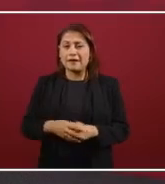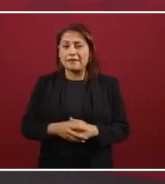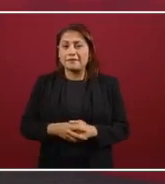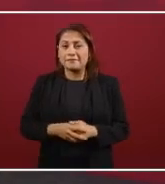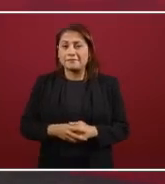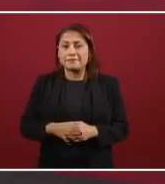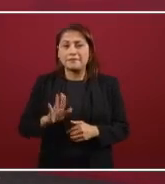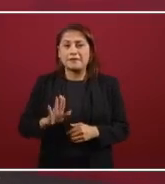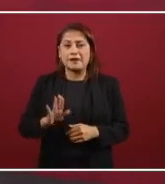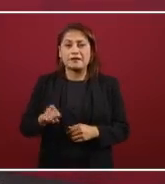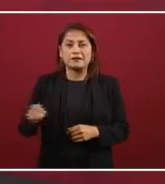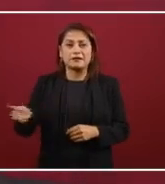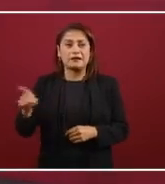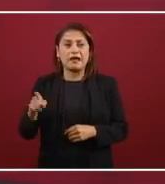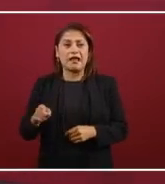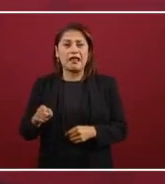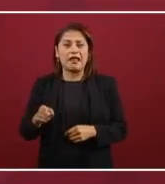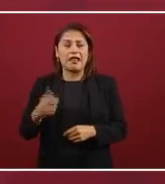Ya cambiaron las cosas,